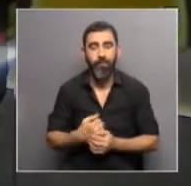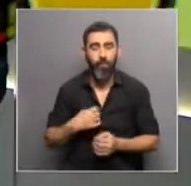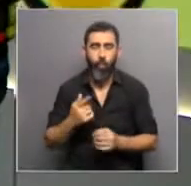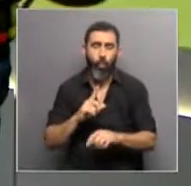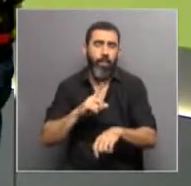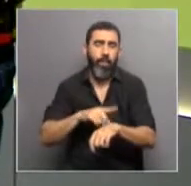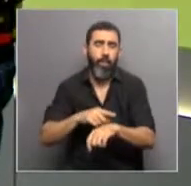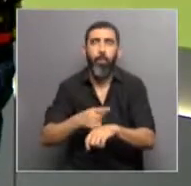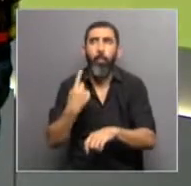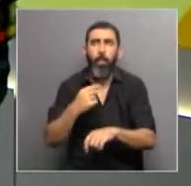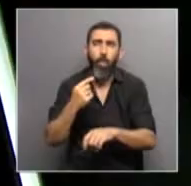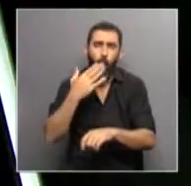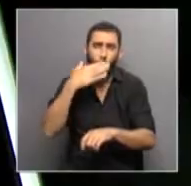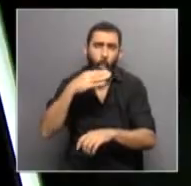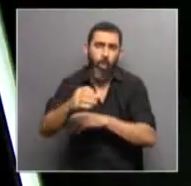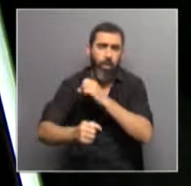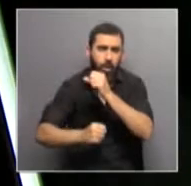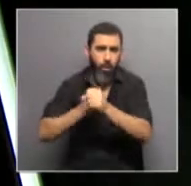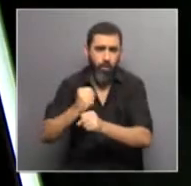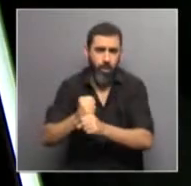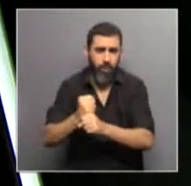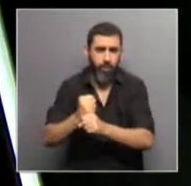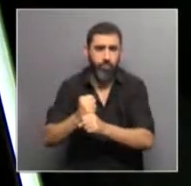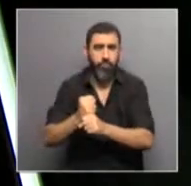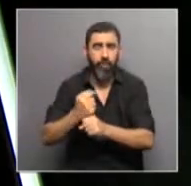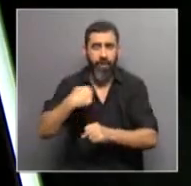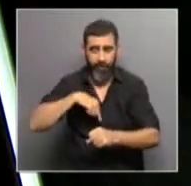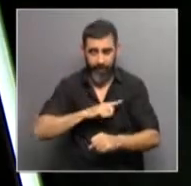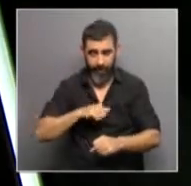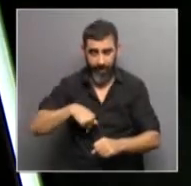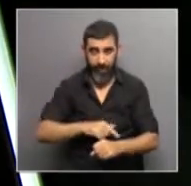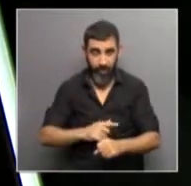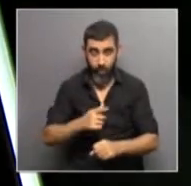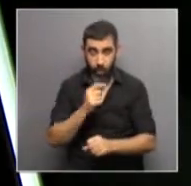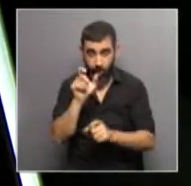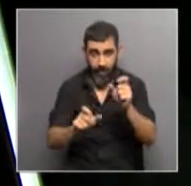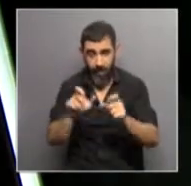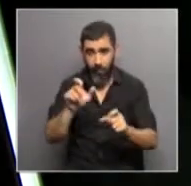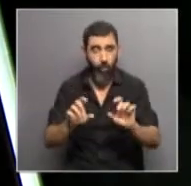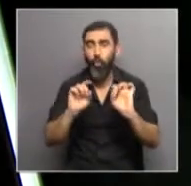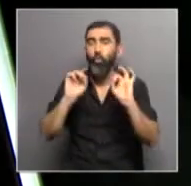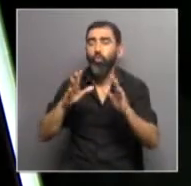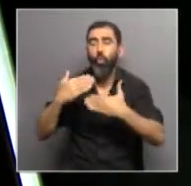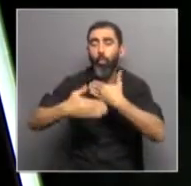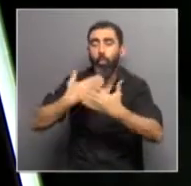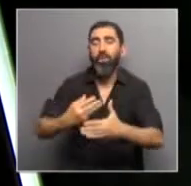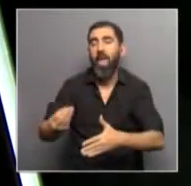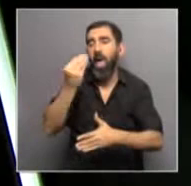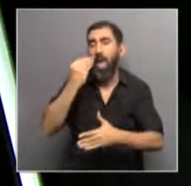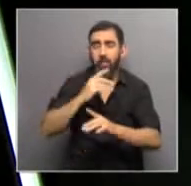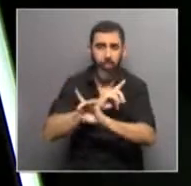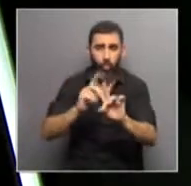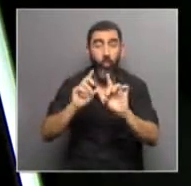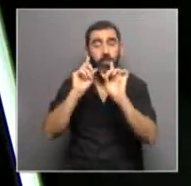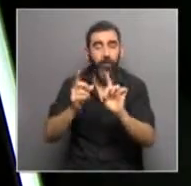en las últimas décadas el aparato digestivo y sobre todo el aparato digestivo inferior dejó de ser un simple procesador de alimentos para